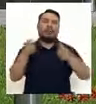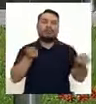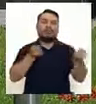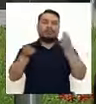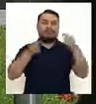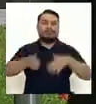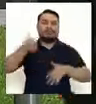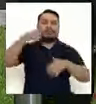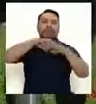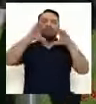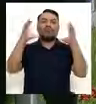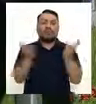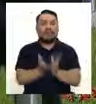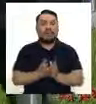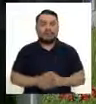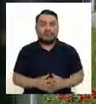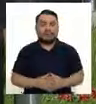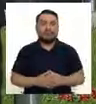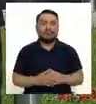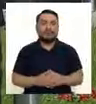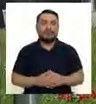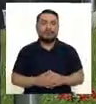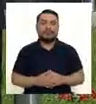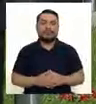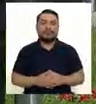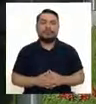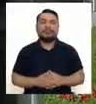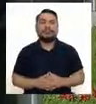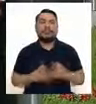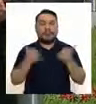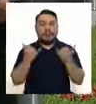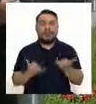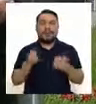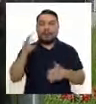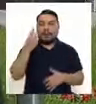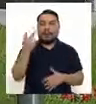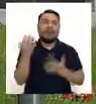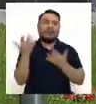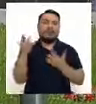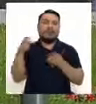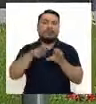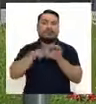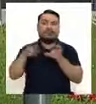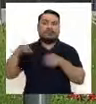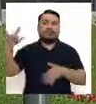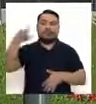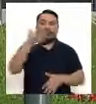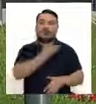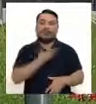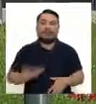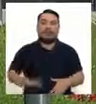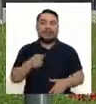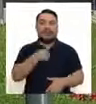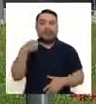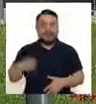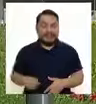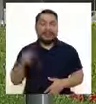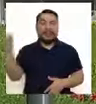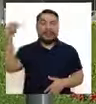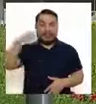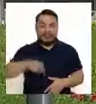mundial. Momentos previos entonces al descenso del presidente chino, que